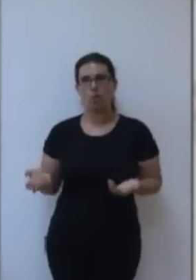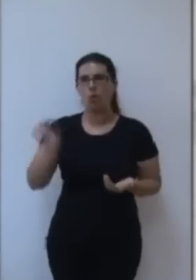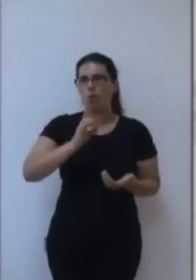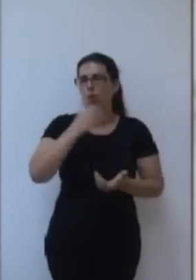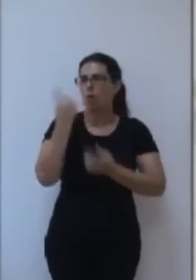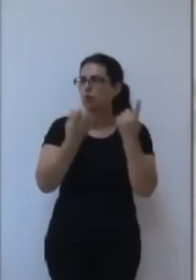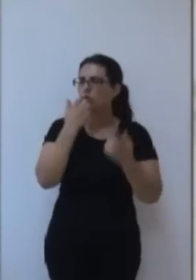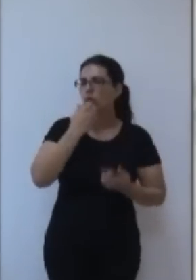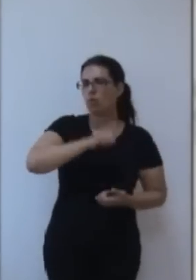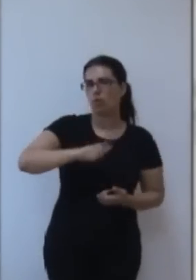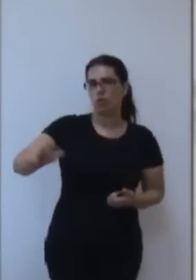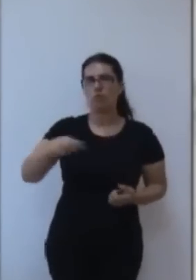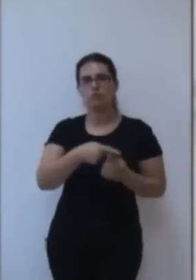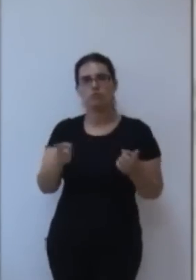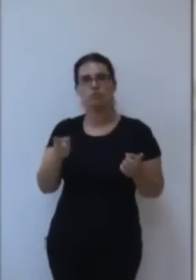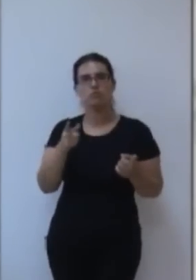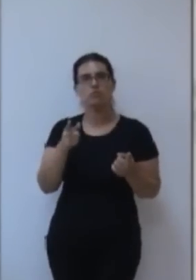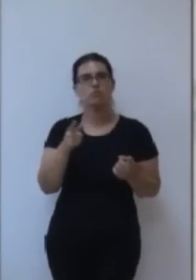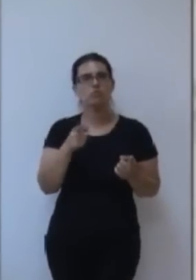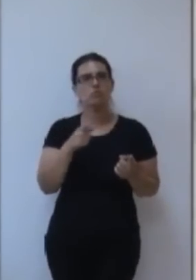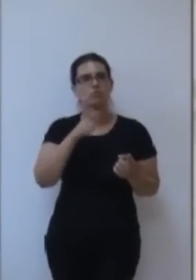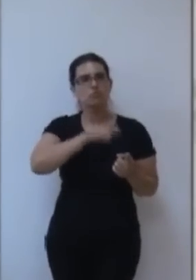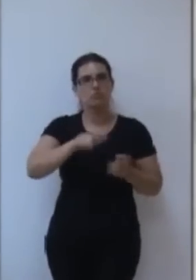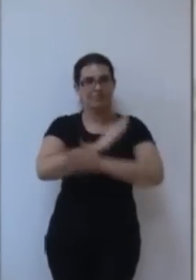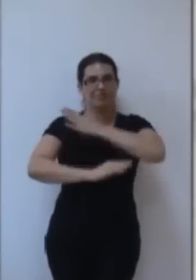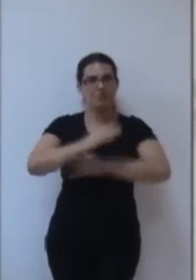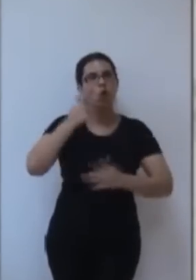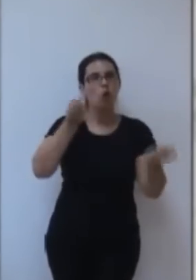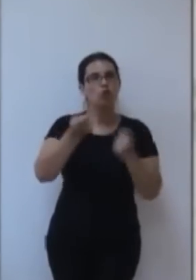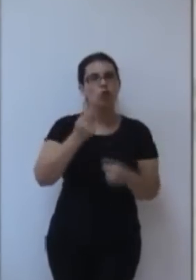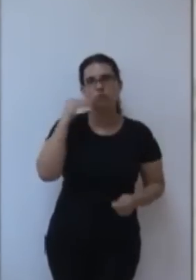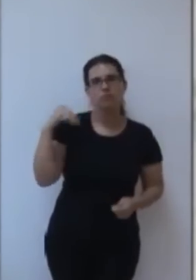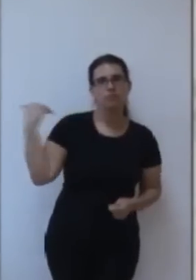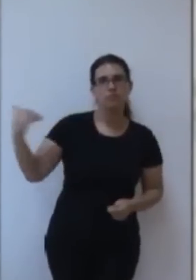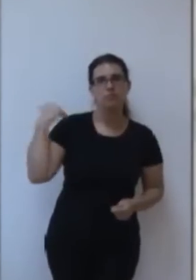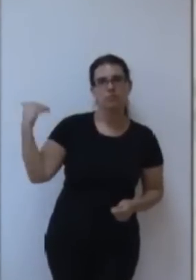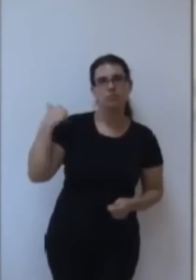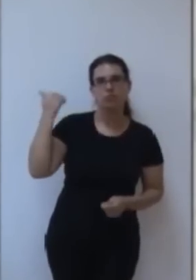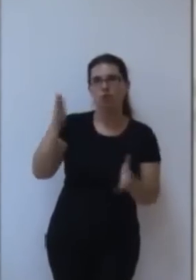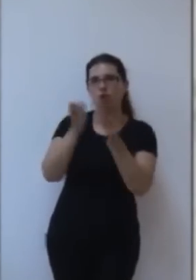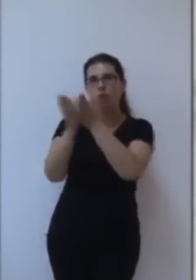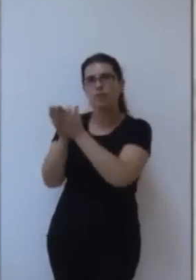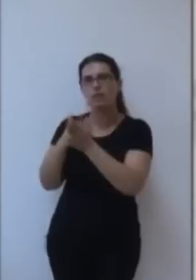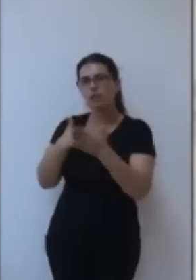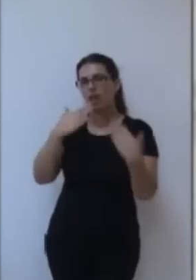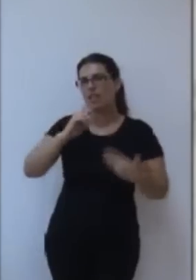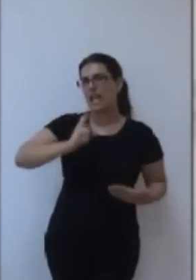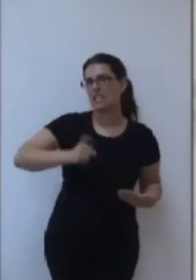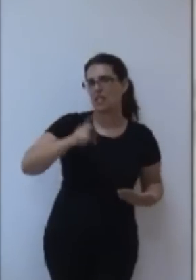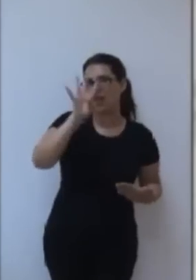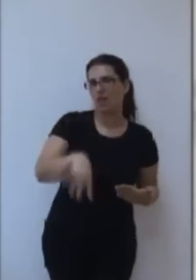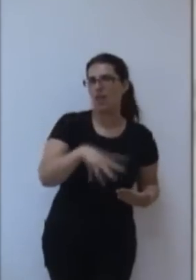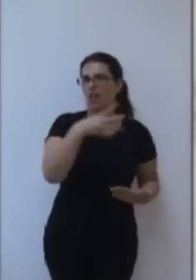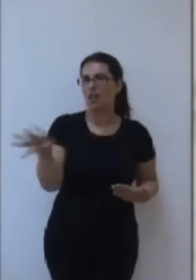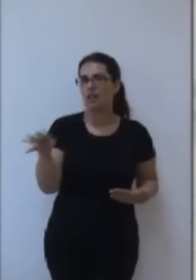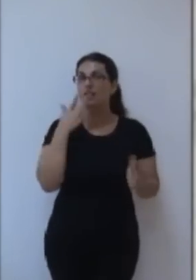algunos casos de chicos que están controlando las ausencias de sus compañeros a través de una hoja Excel. Entonces, eso nos está obligando a que los